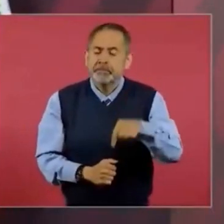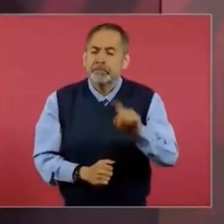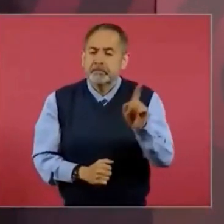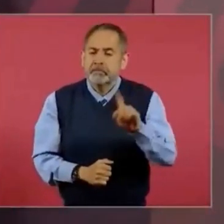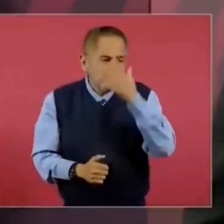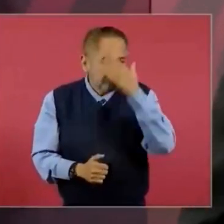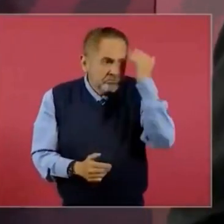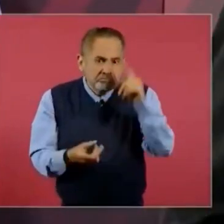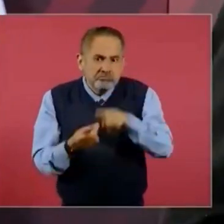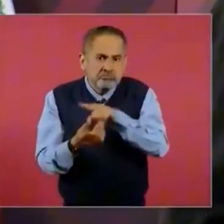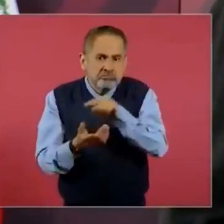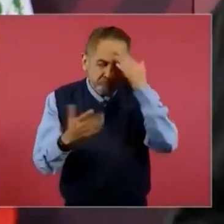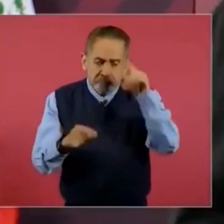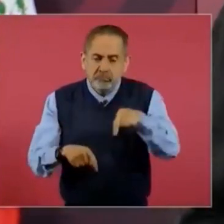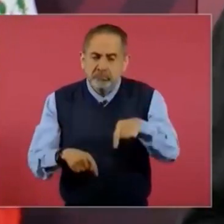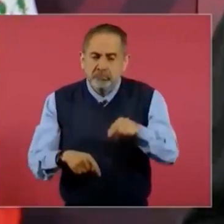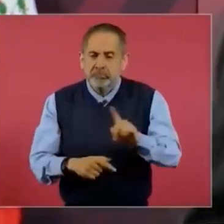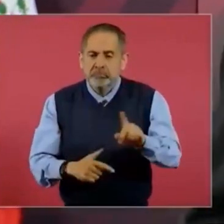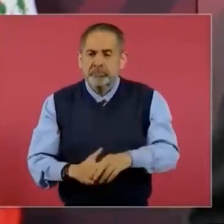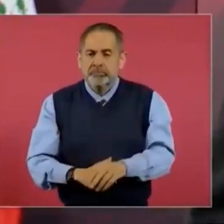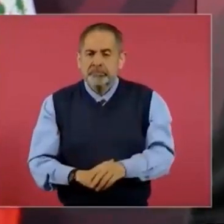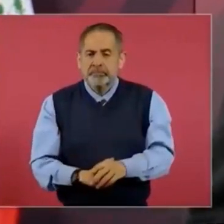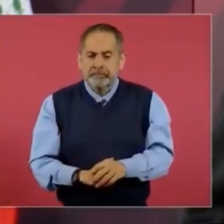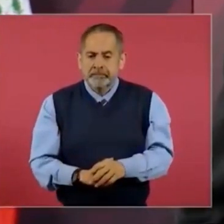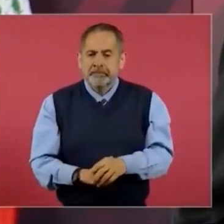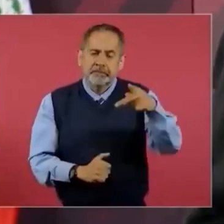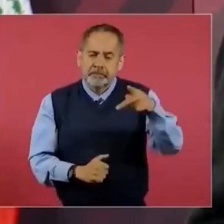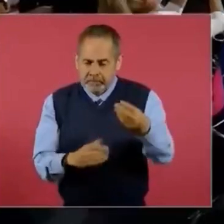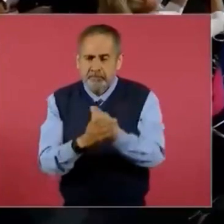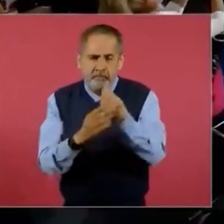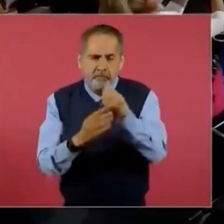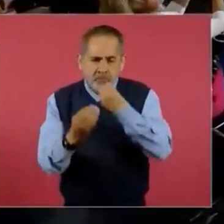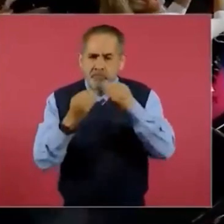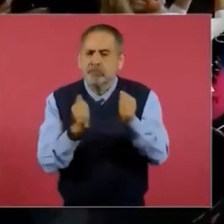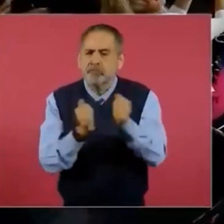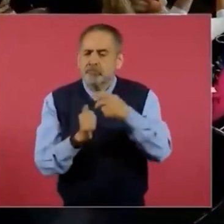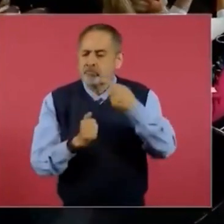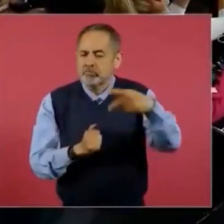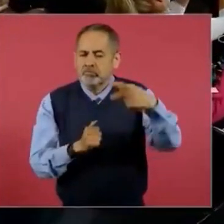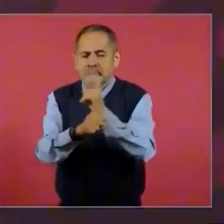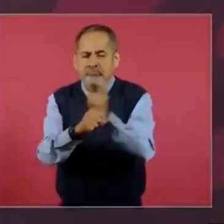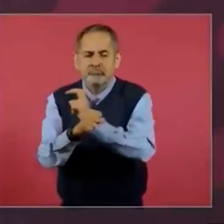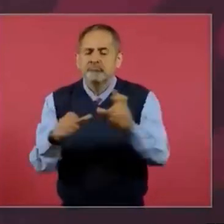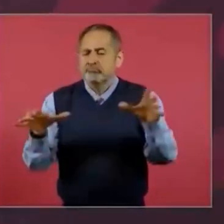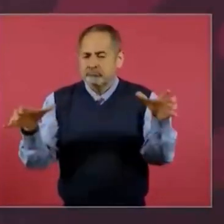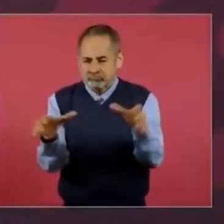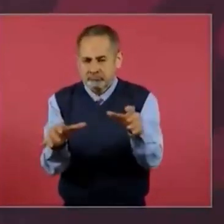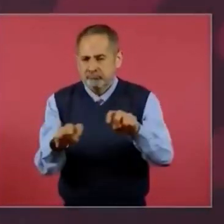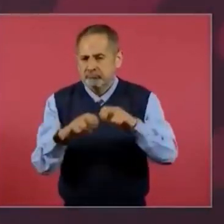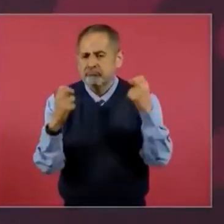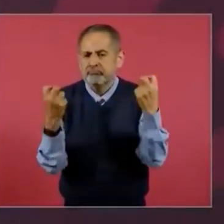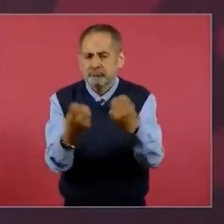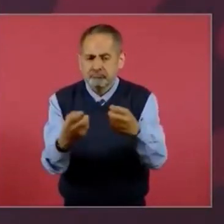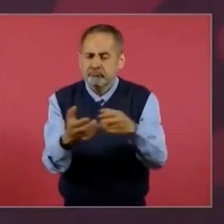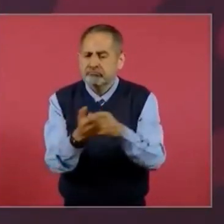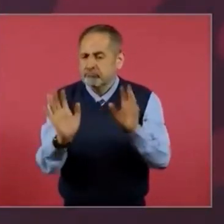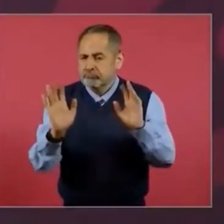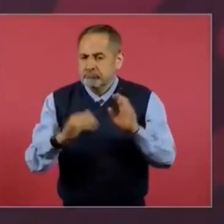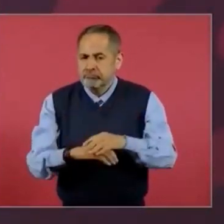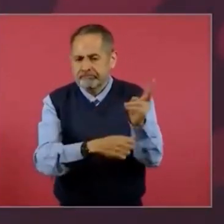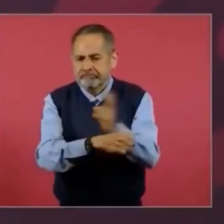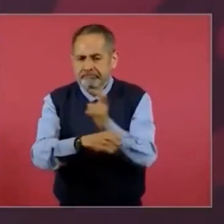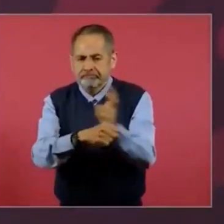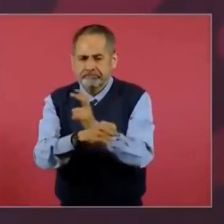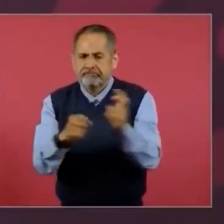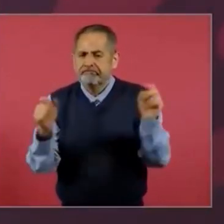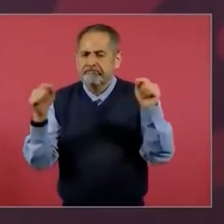No sé exactamente dónde, pero ella tiene una cena con todos invitados, a todos los